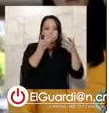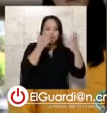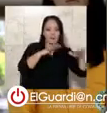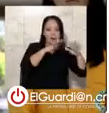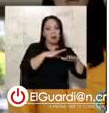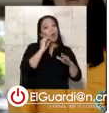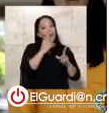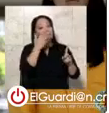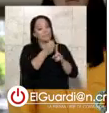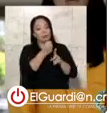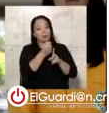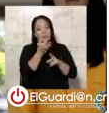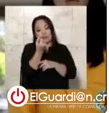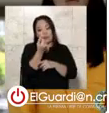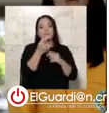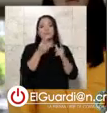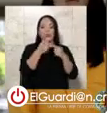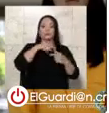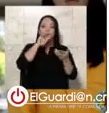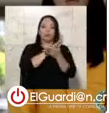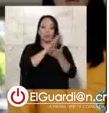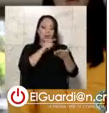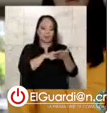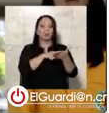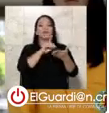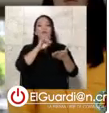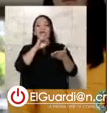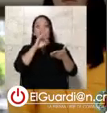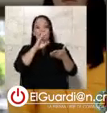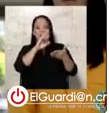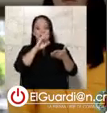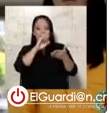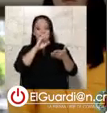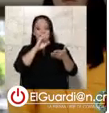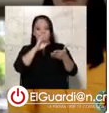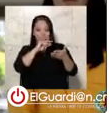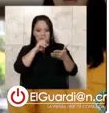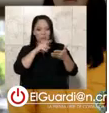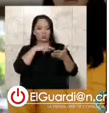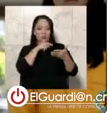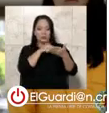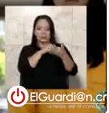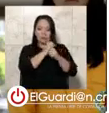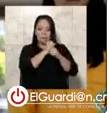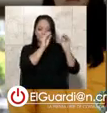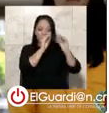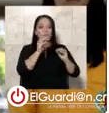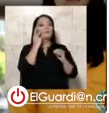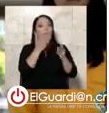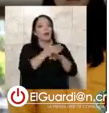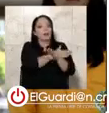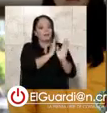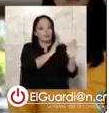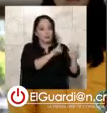Entonces estamos sacando una directriz y se está trabajando en ella, señor presidente, para ampliar la base de producción de energía ante esta emergencia, señor presidente.